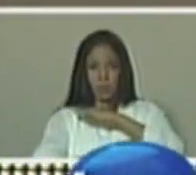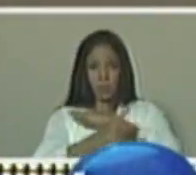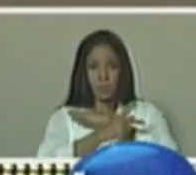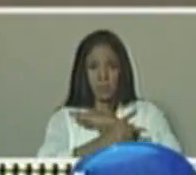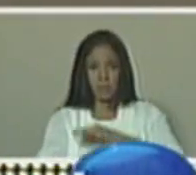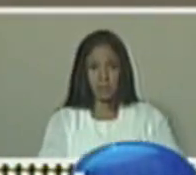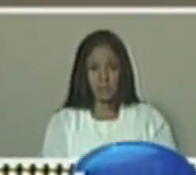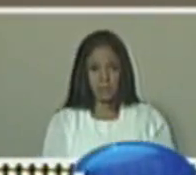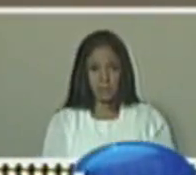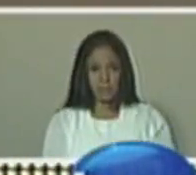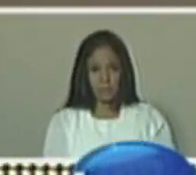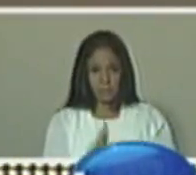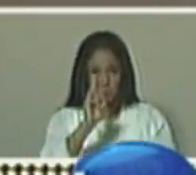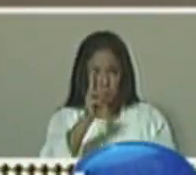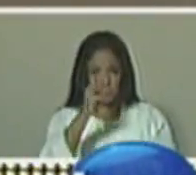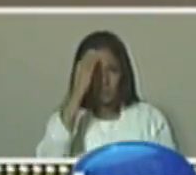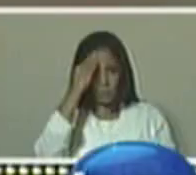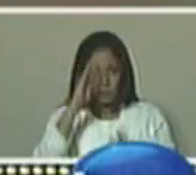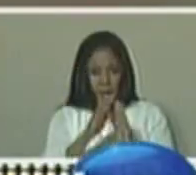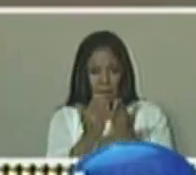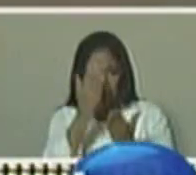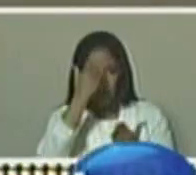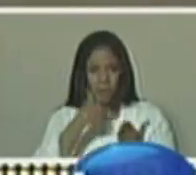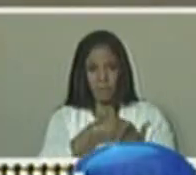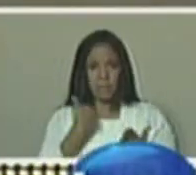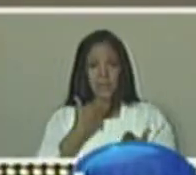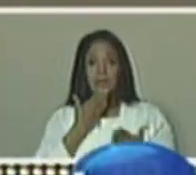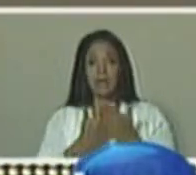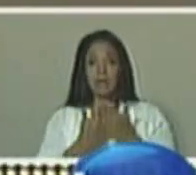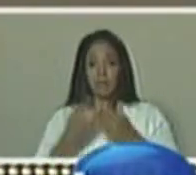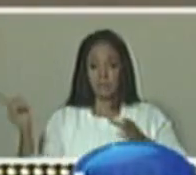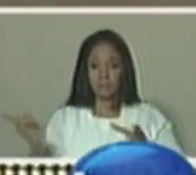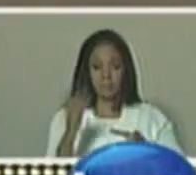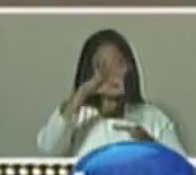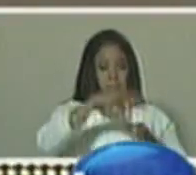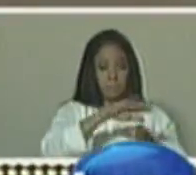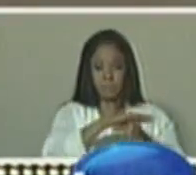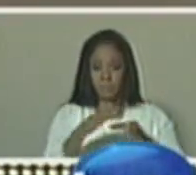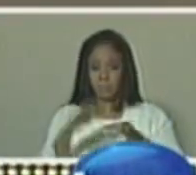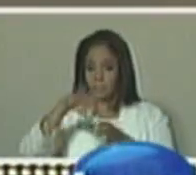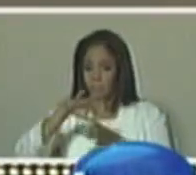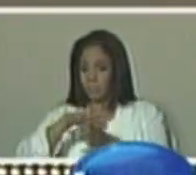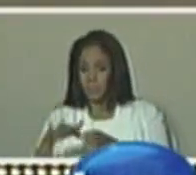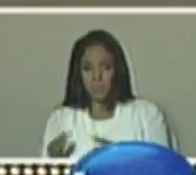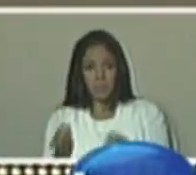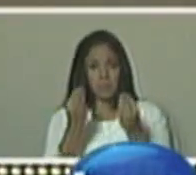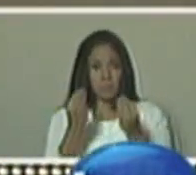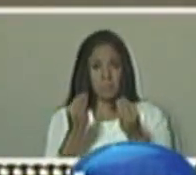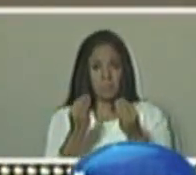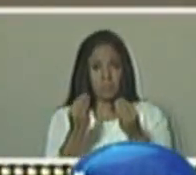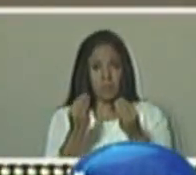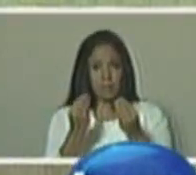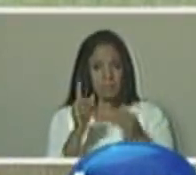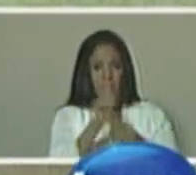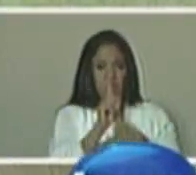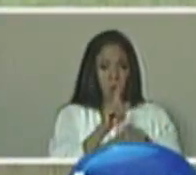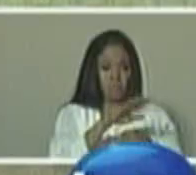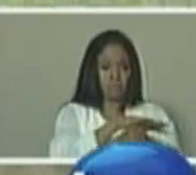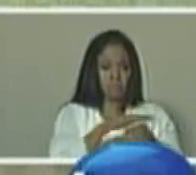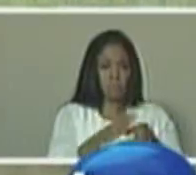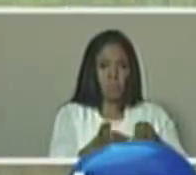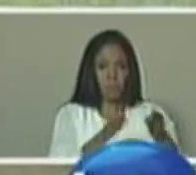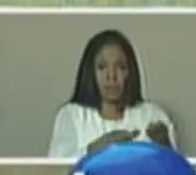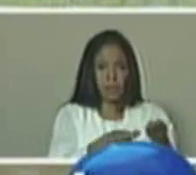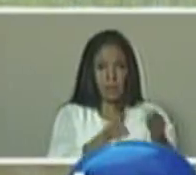no conoce la parábola del buen sembrador? Sembró semillas, muchas no le germinaron,